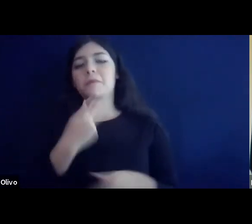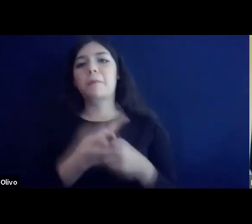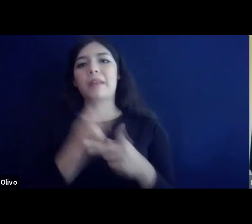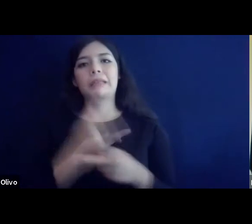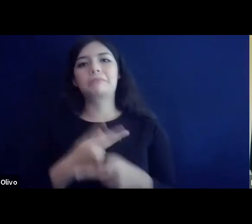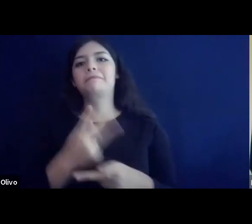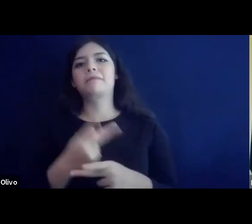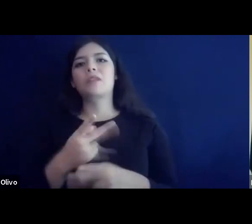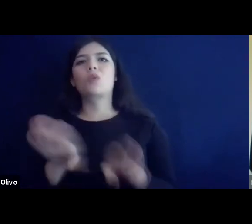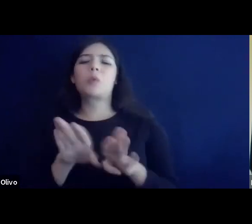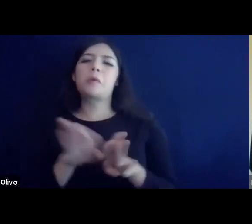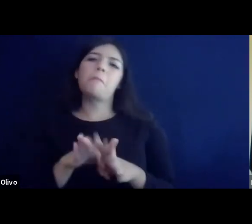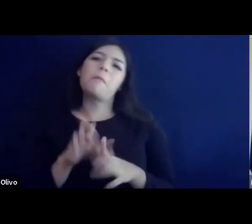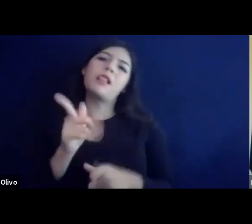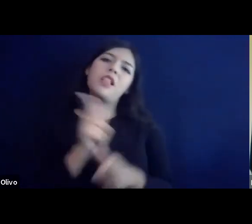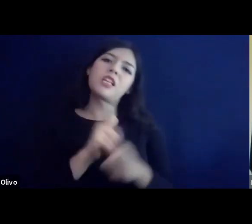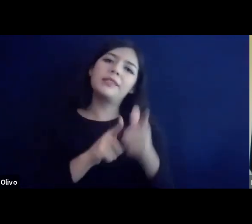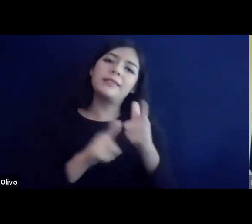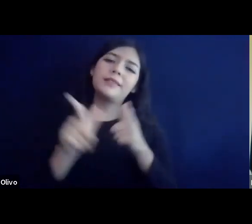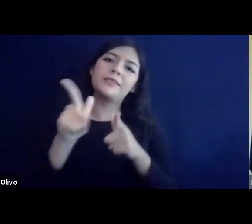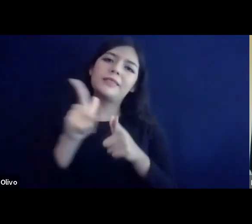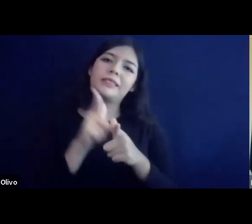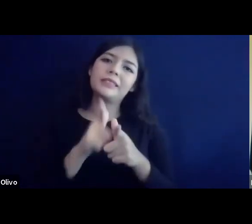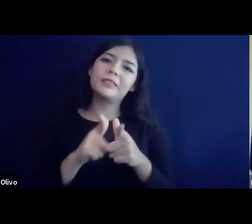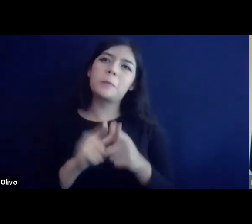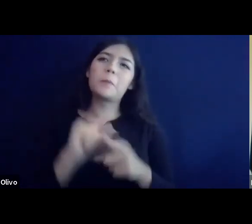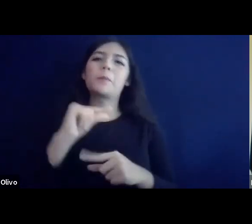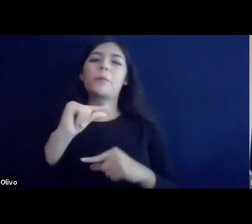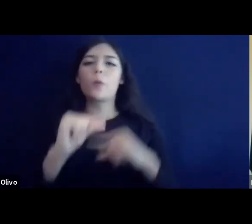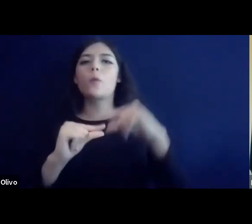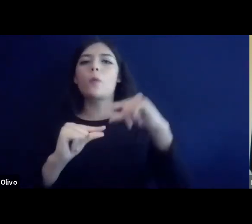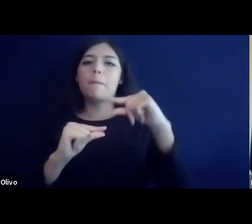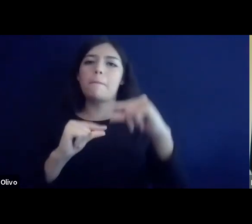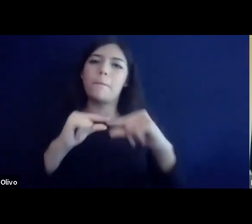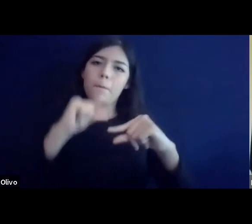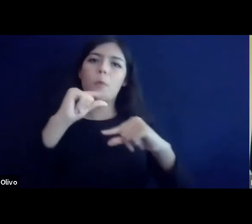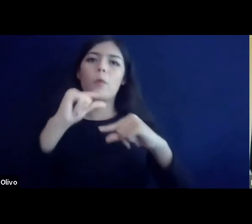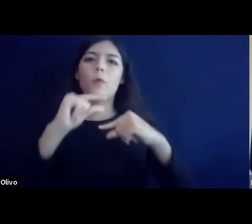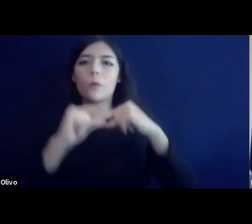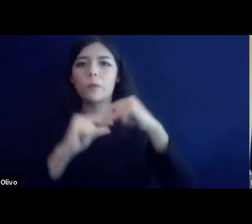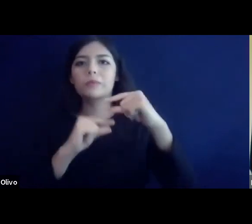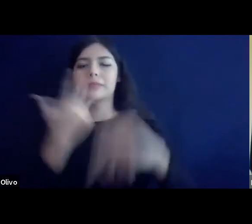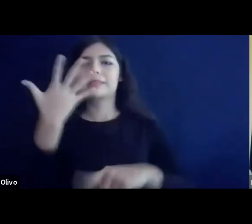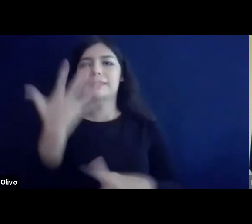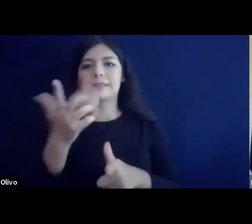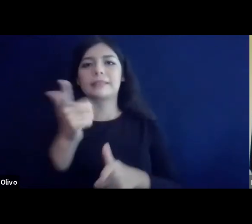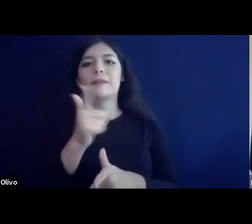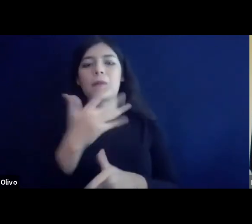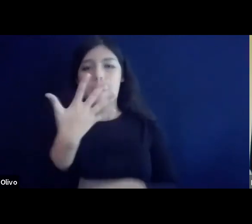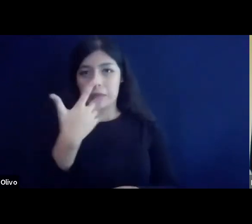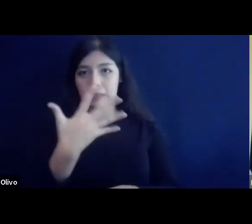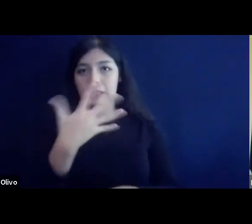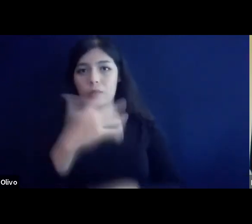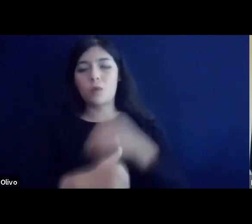muy, muy lentas, íbamos casi materia por materia, y pues prácticamente era un esfuerzo